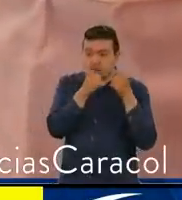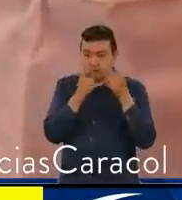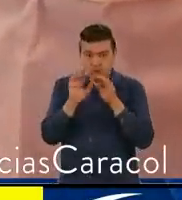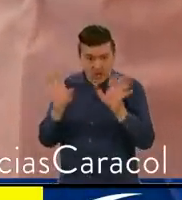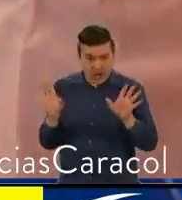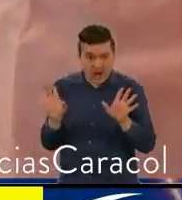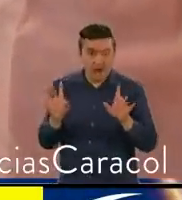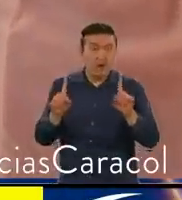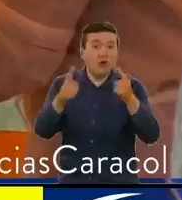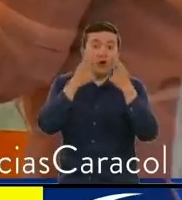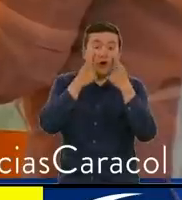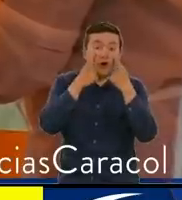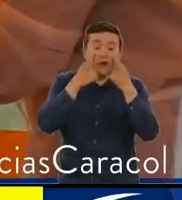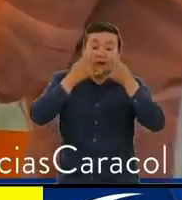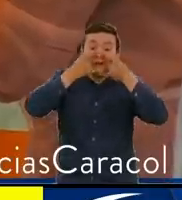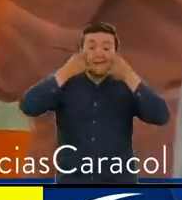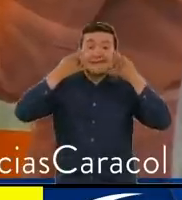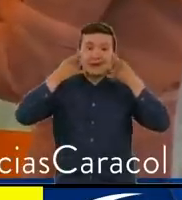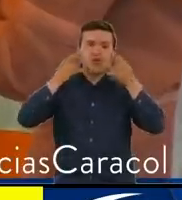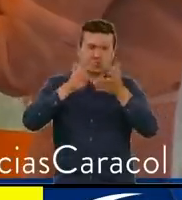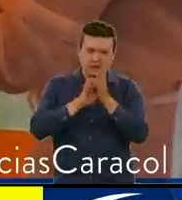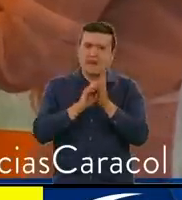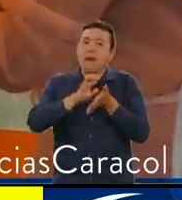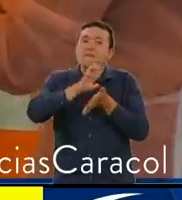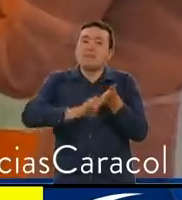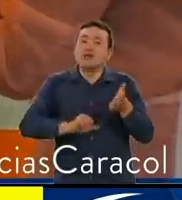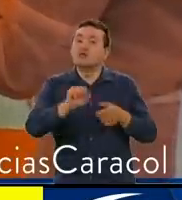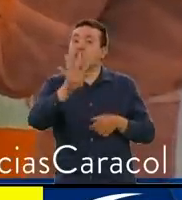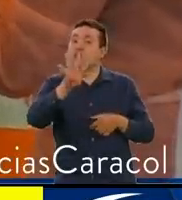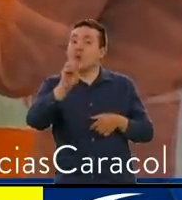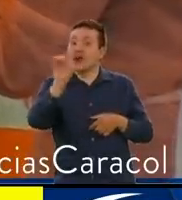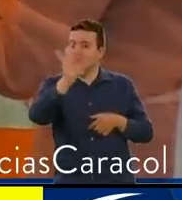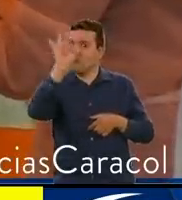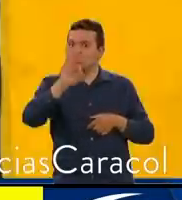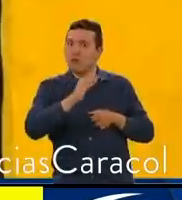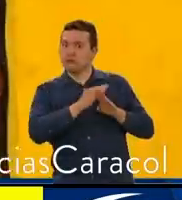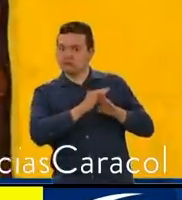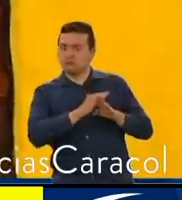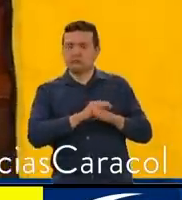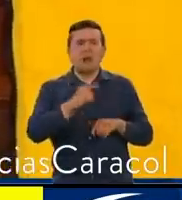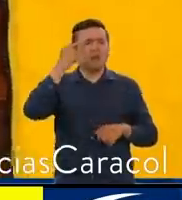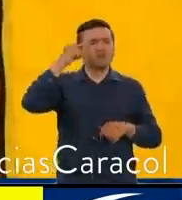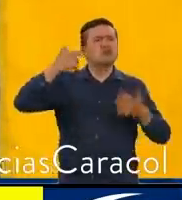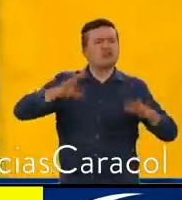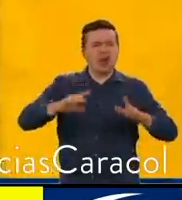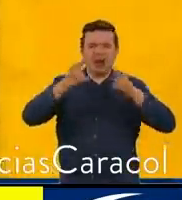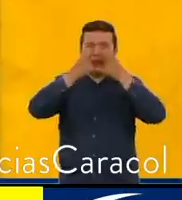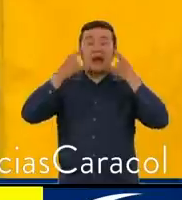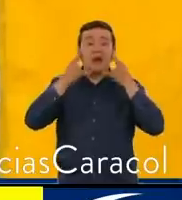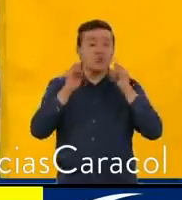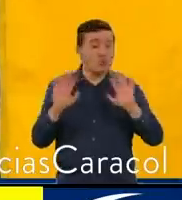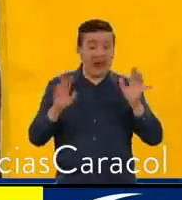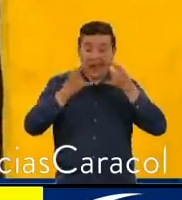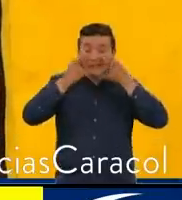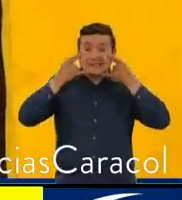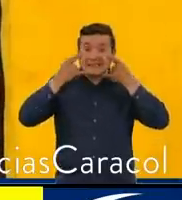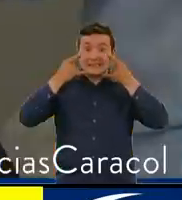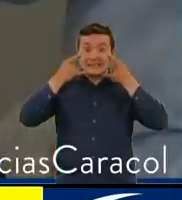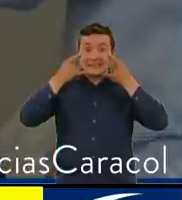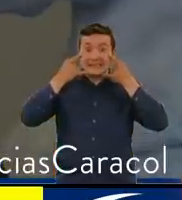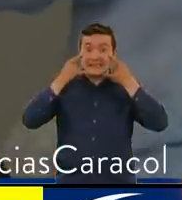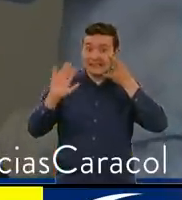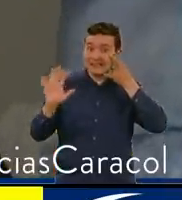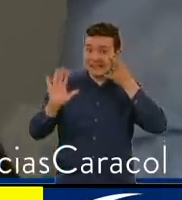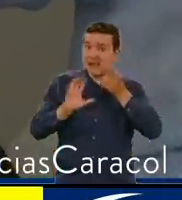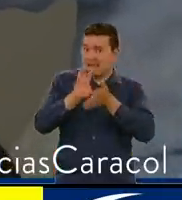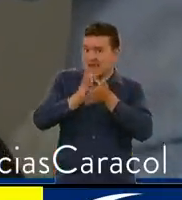reduce el riesgo un 40%. Entonces damos por sentado que solo con la mascarilla es suficiente. No, no es suficiente. Solo se reduce el